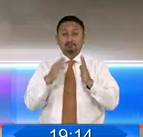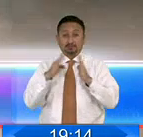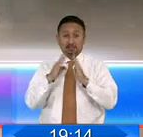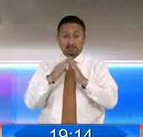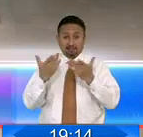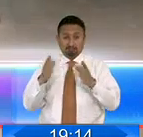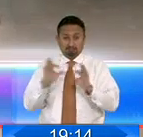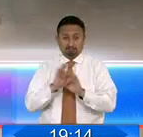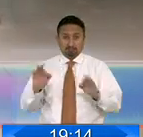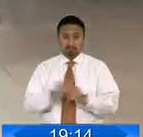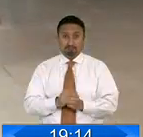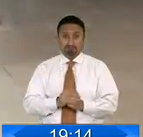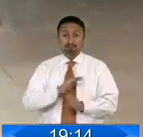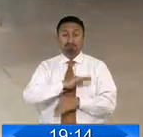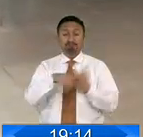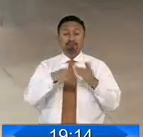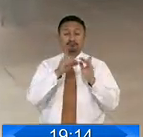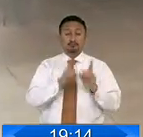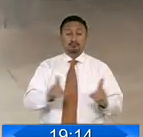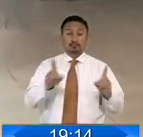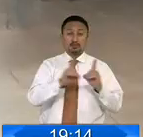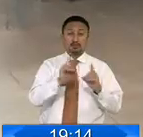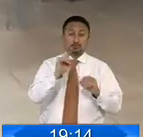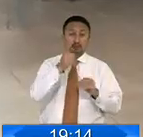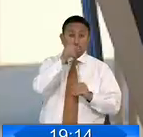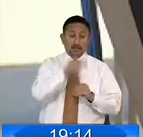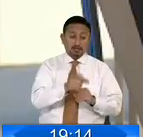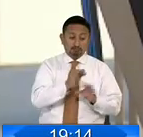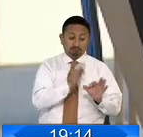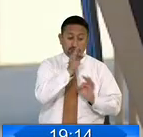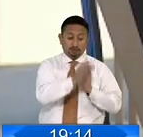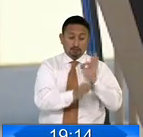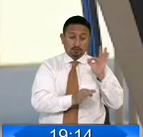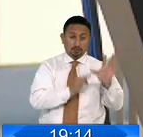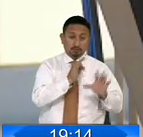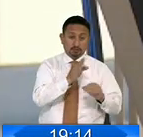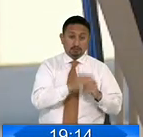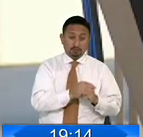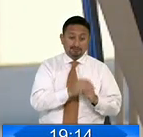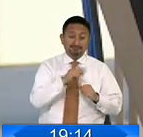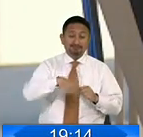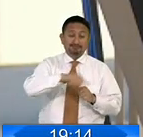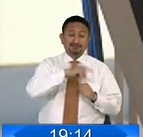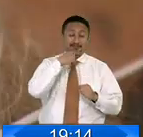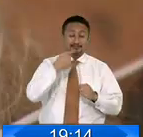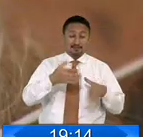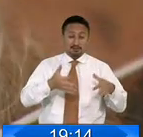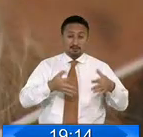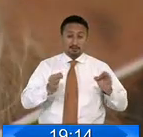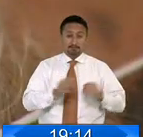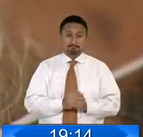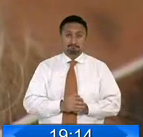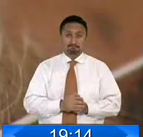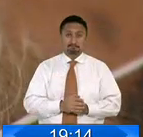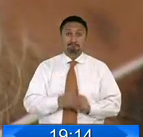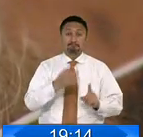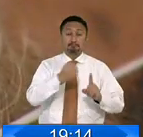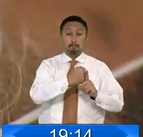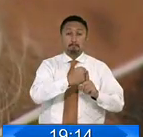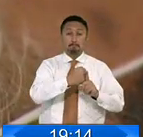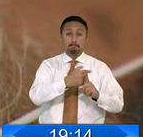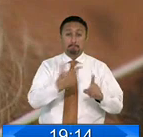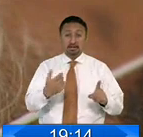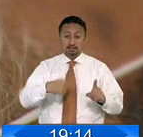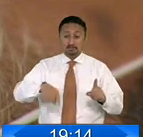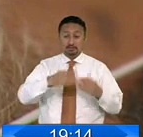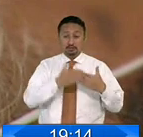todas estas cifras corresponden a los primeros contagiados que se habrían producido luego de feriado de carnaval los impactos reales de esta